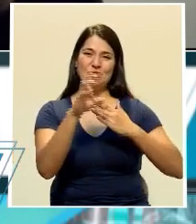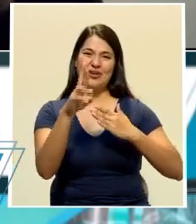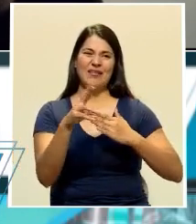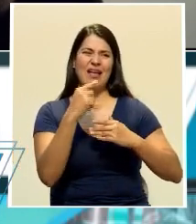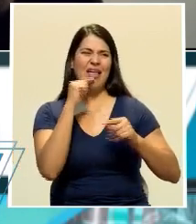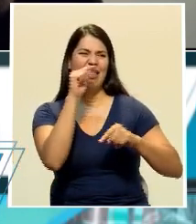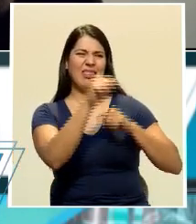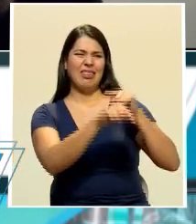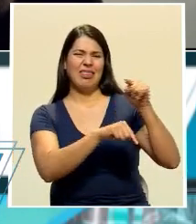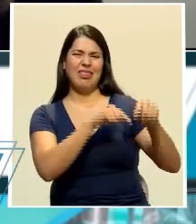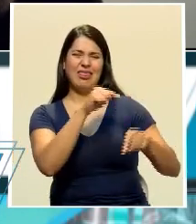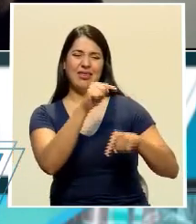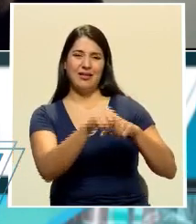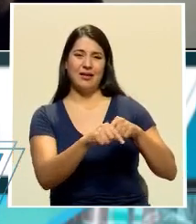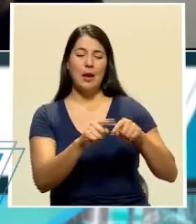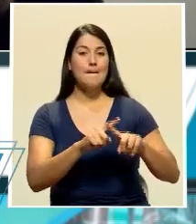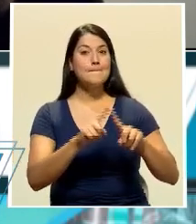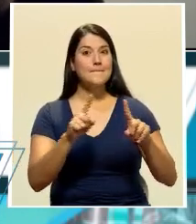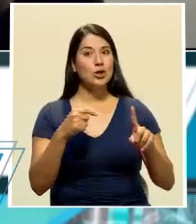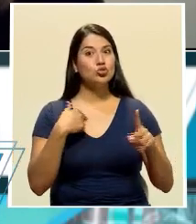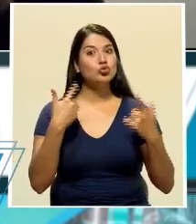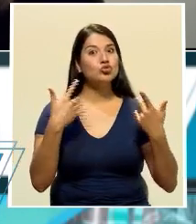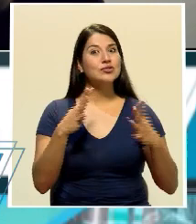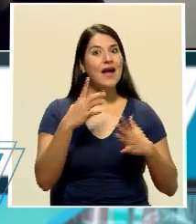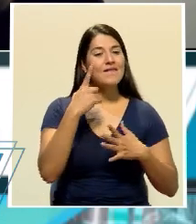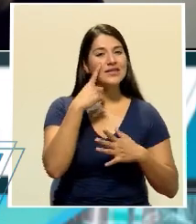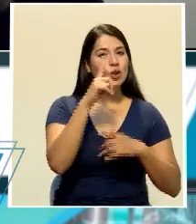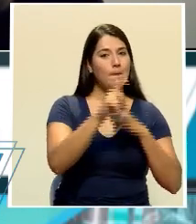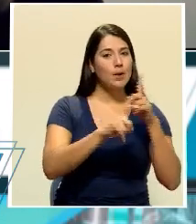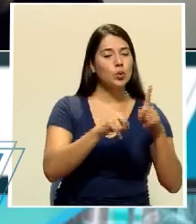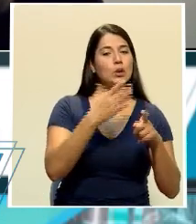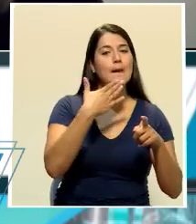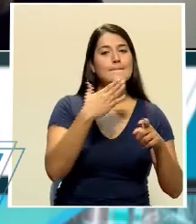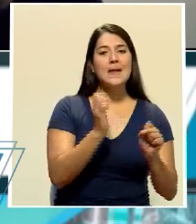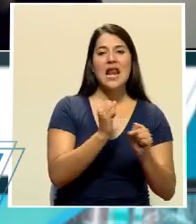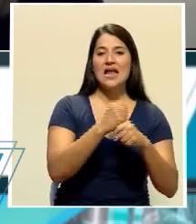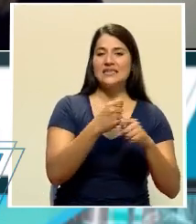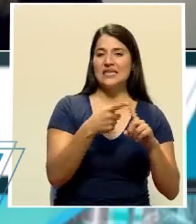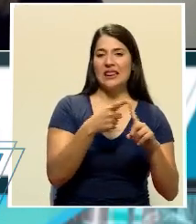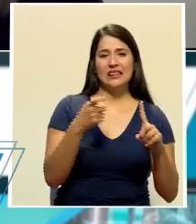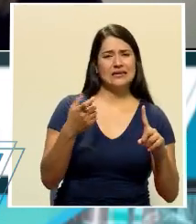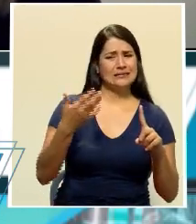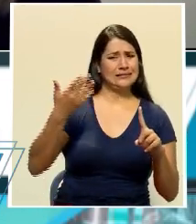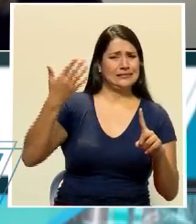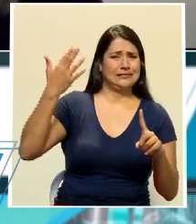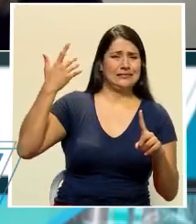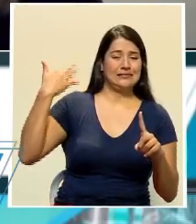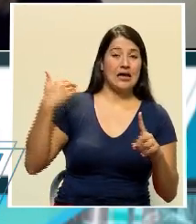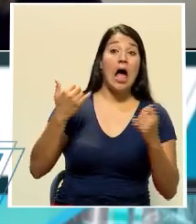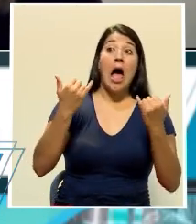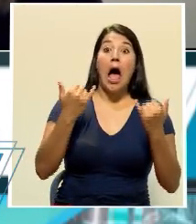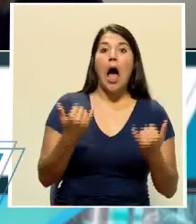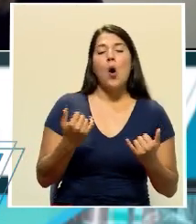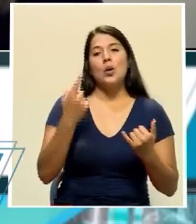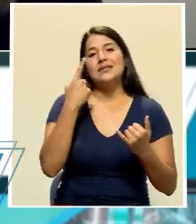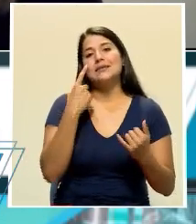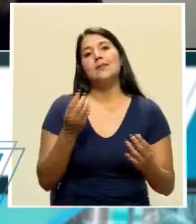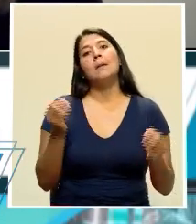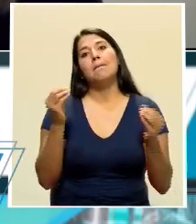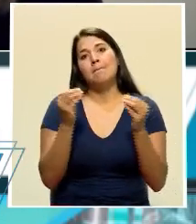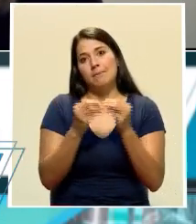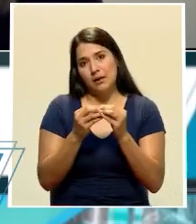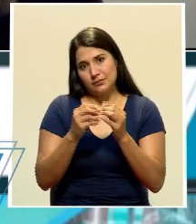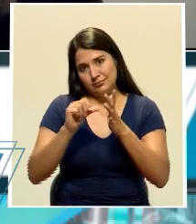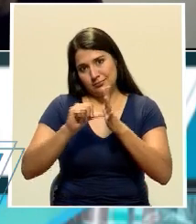escuchado preguntas mal elaboradas desde siempre, desde antes del COVID. Ahora se hace